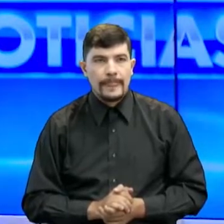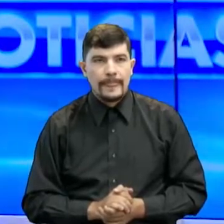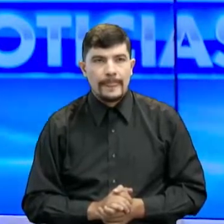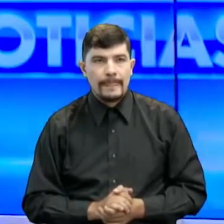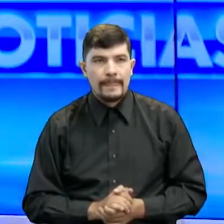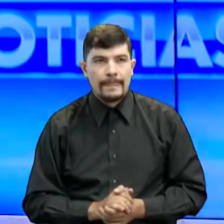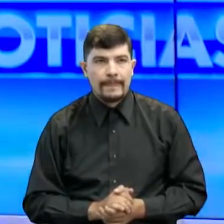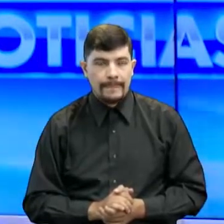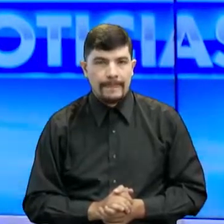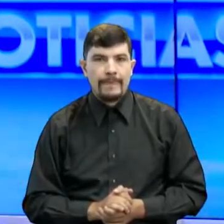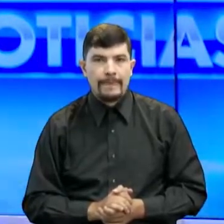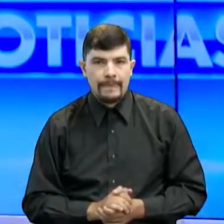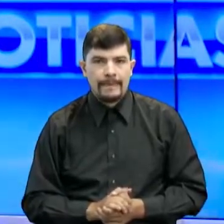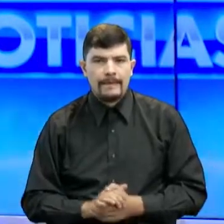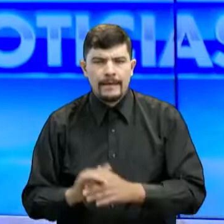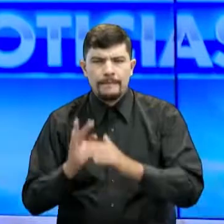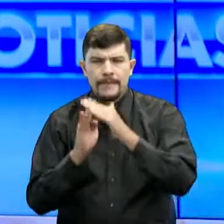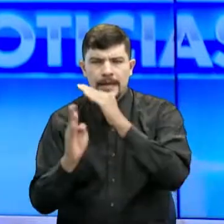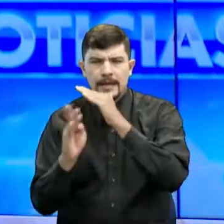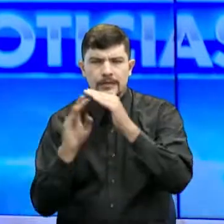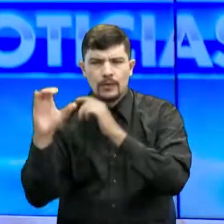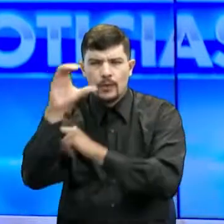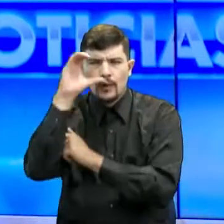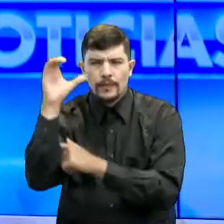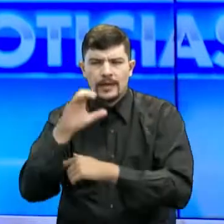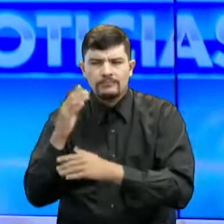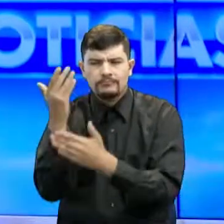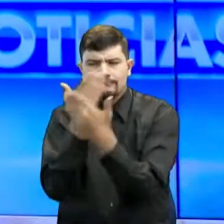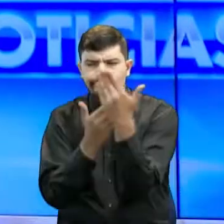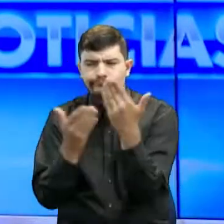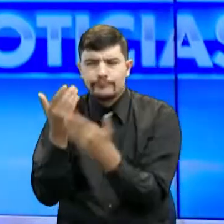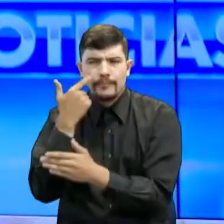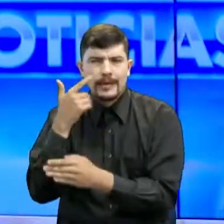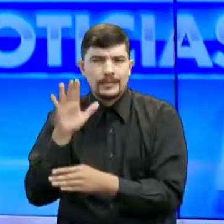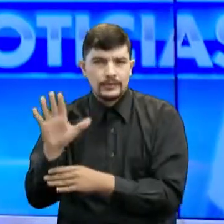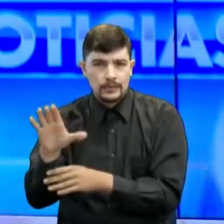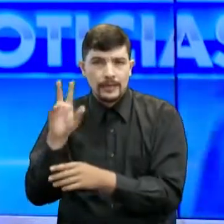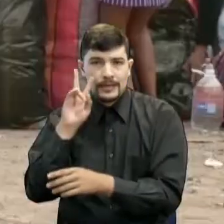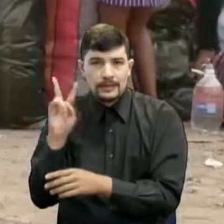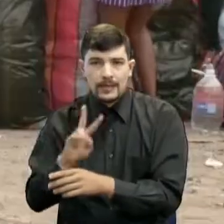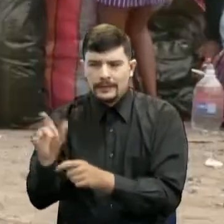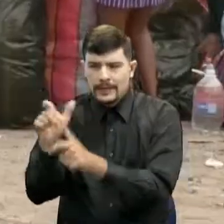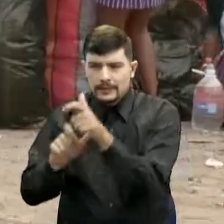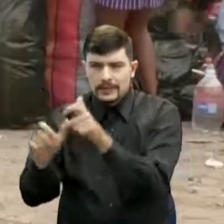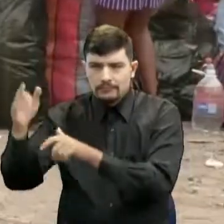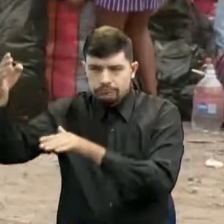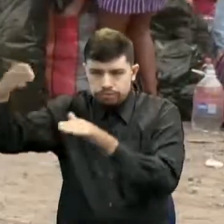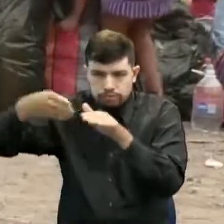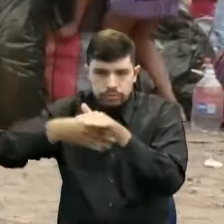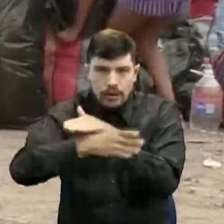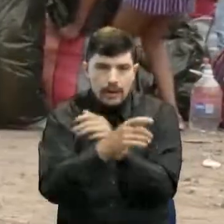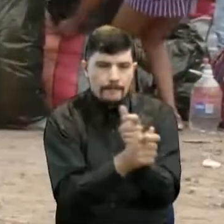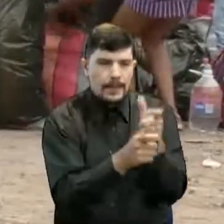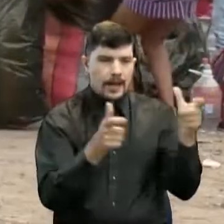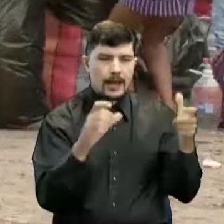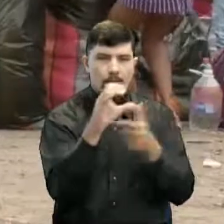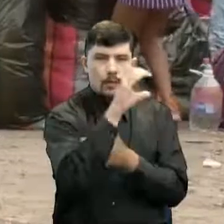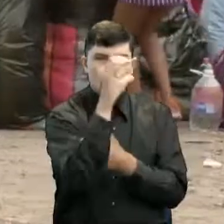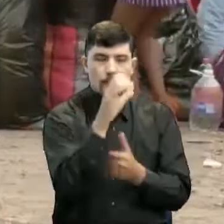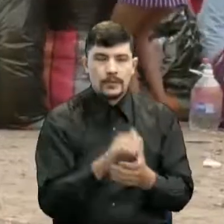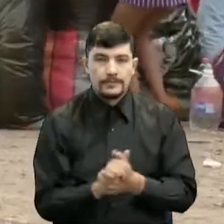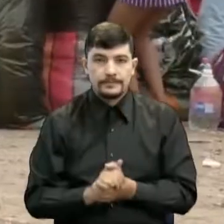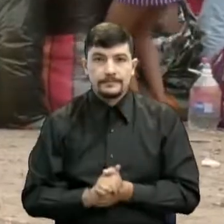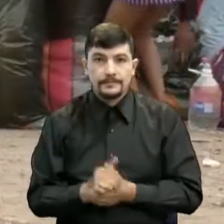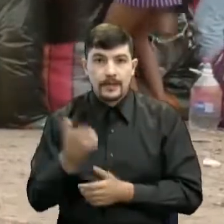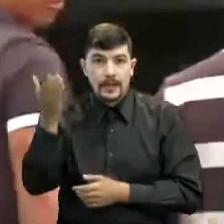venezuela hacia colombia es un medio de la etapa denominada como aislamiento selectivo según cifras de migración colombia desde cierre